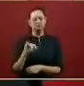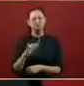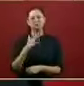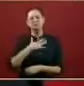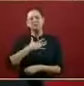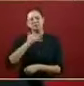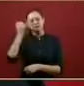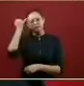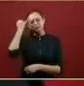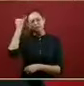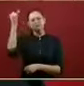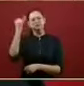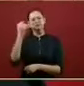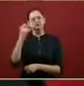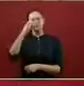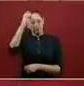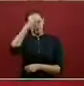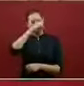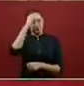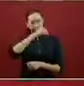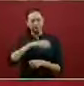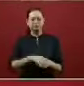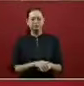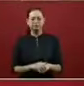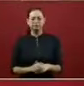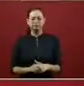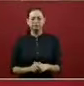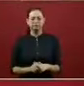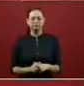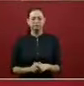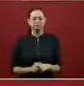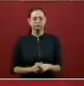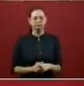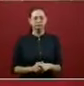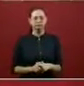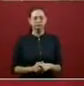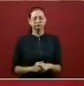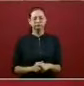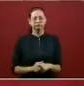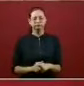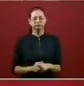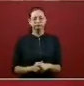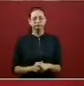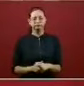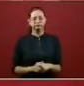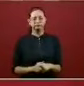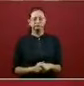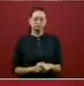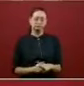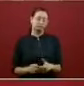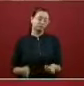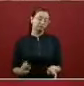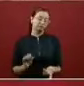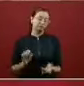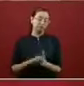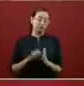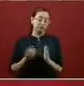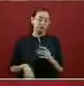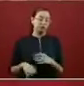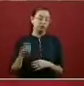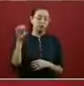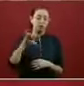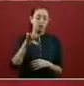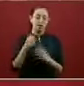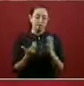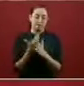nuestros puntos de vista. Hoy, por ejemplo, tratamos en la reunión de